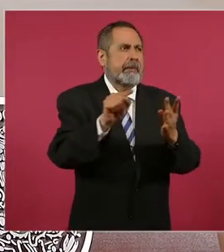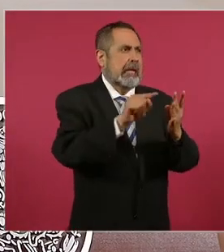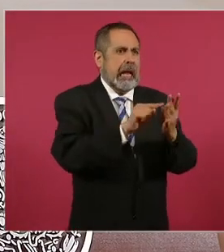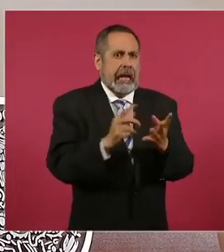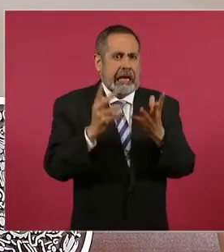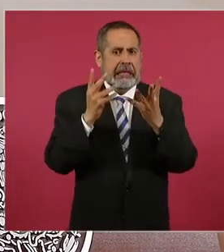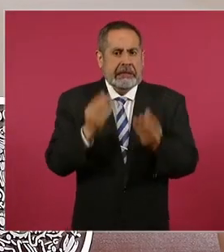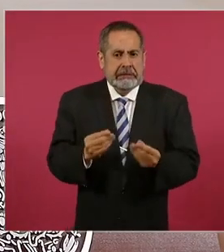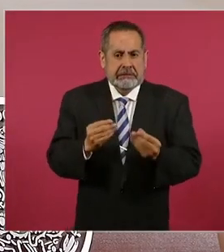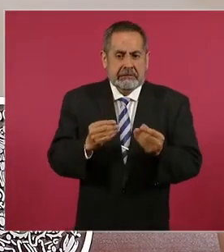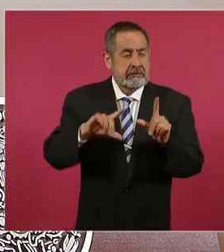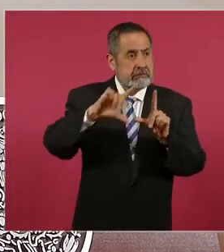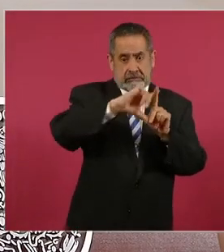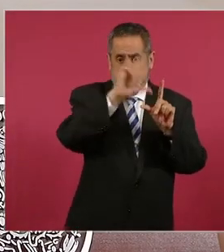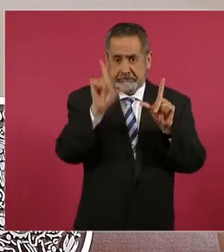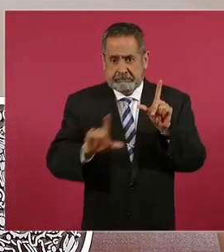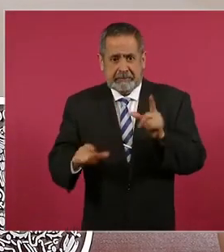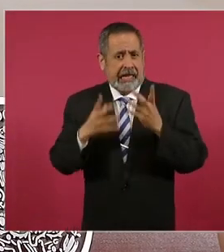todo el país,